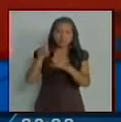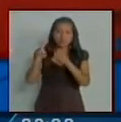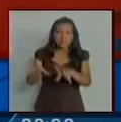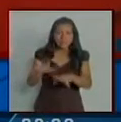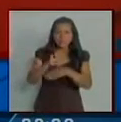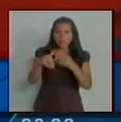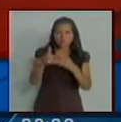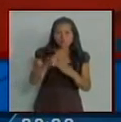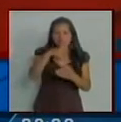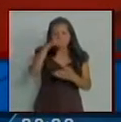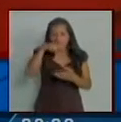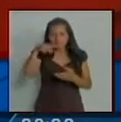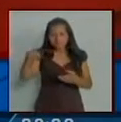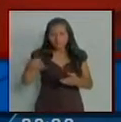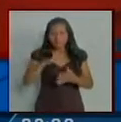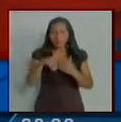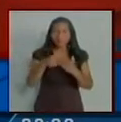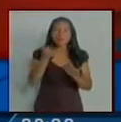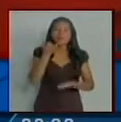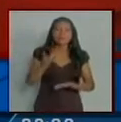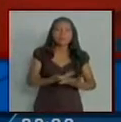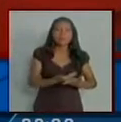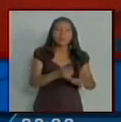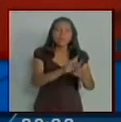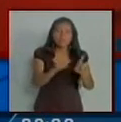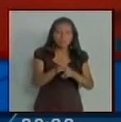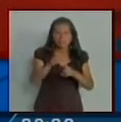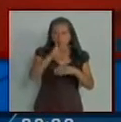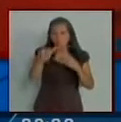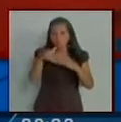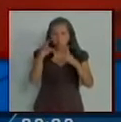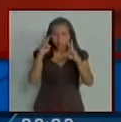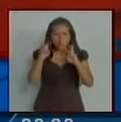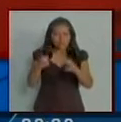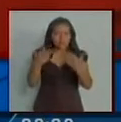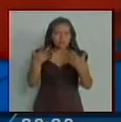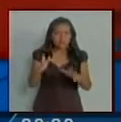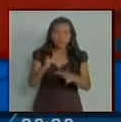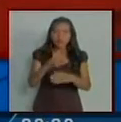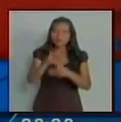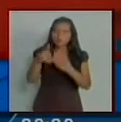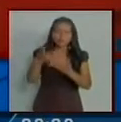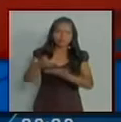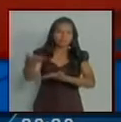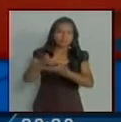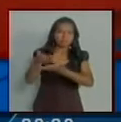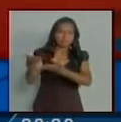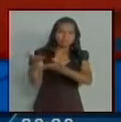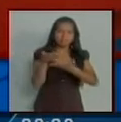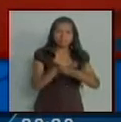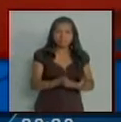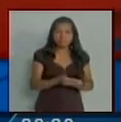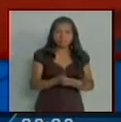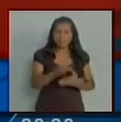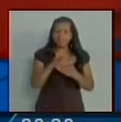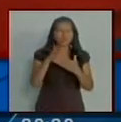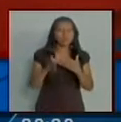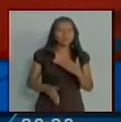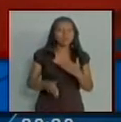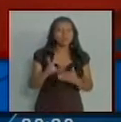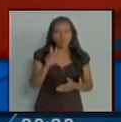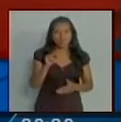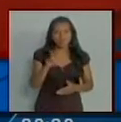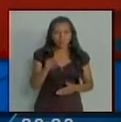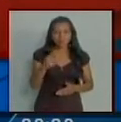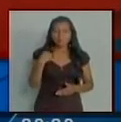las audiometrías o en los bebés las otoemisiones y todo eso para el diagnóstico. Pero no podemos quedarnos solamente ahí,